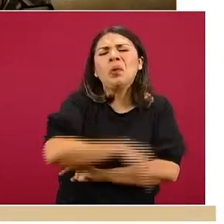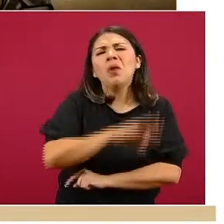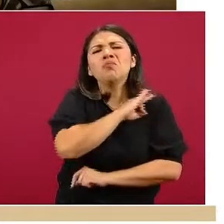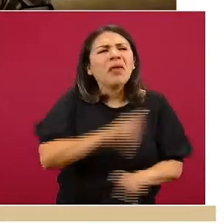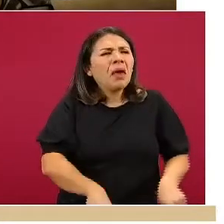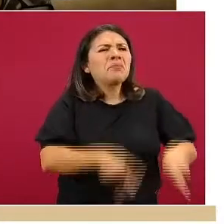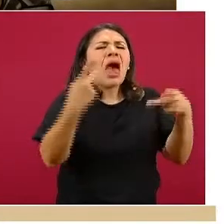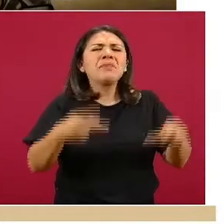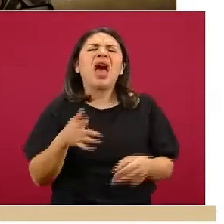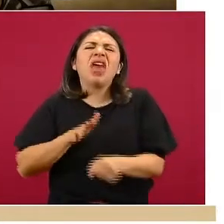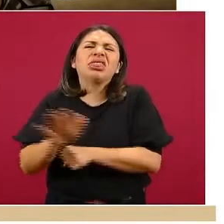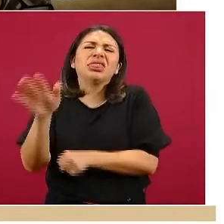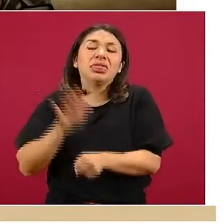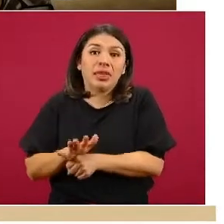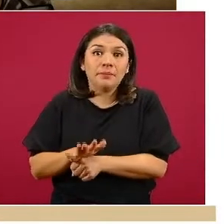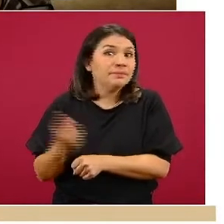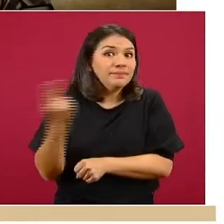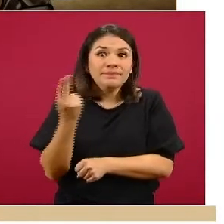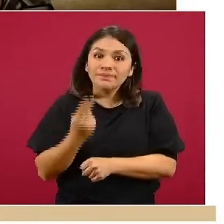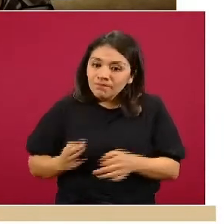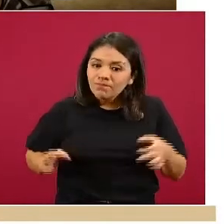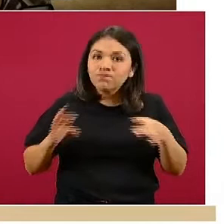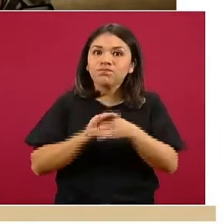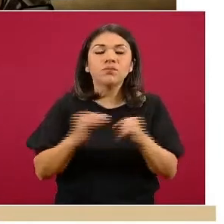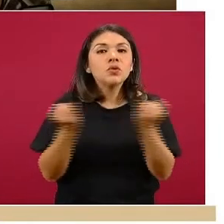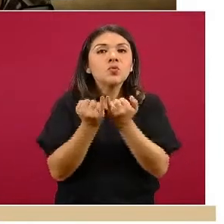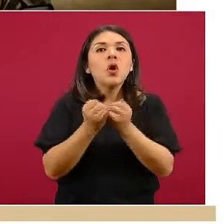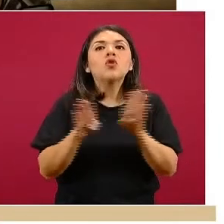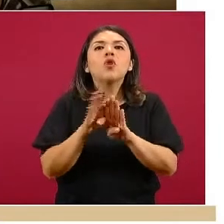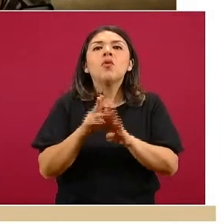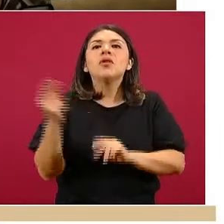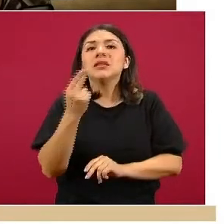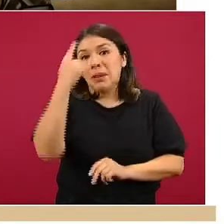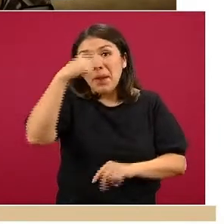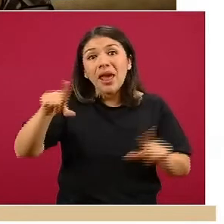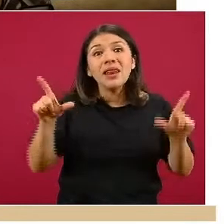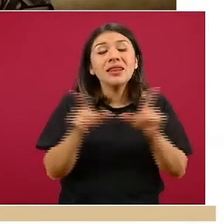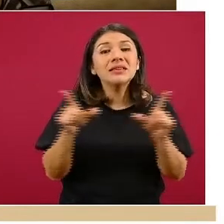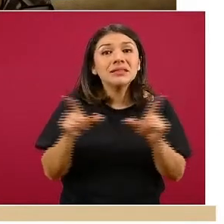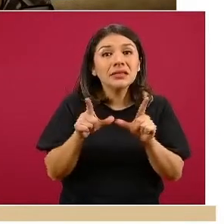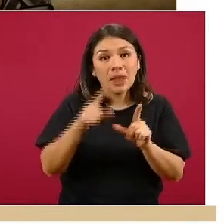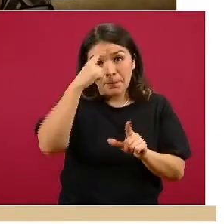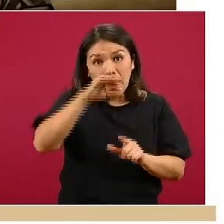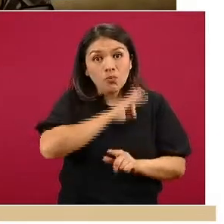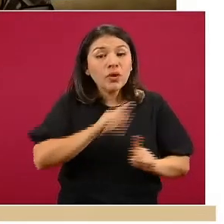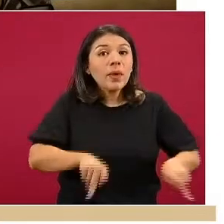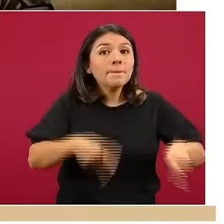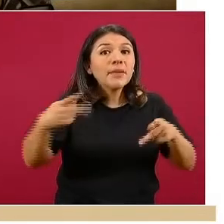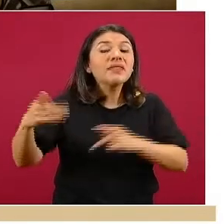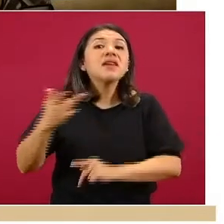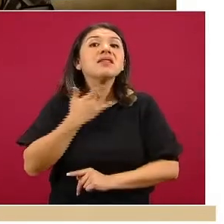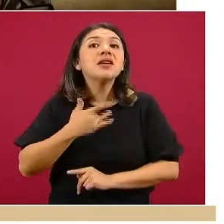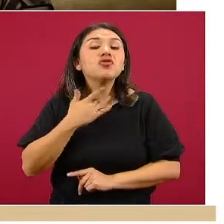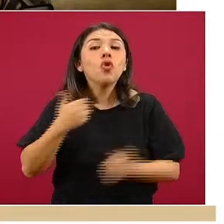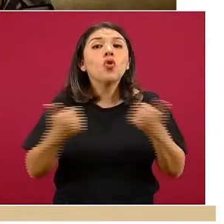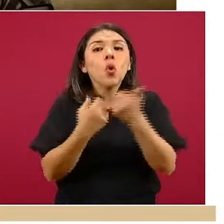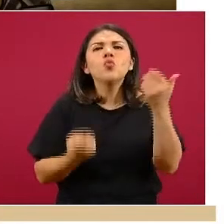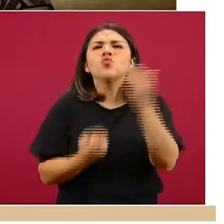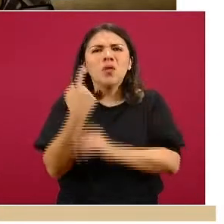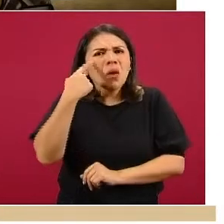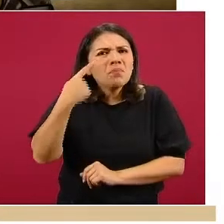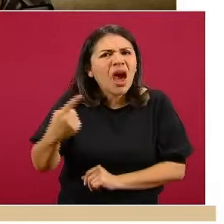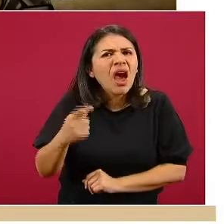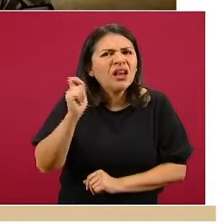alcohol. Necesitamos estandarizar también los requisitos de las licencias para la venta de alcohol y con un nuevo